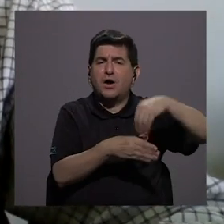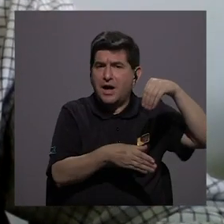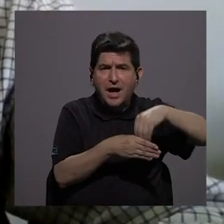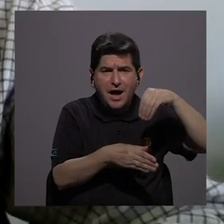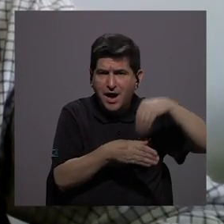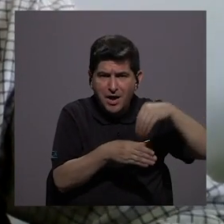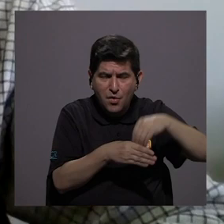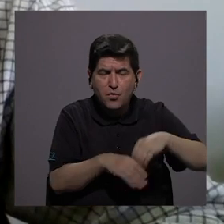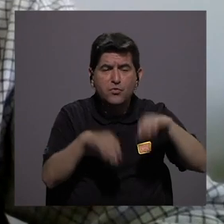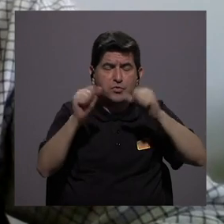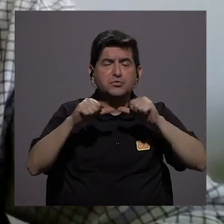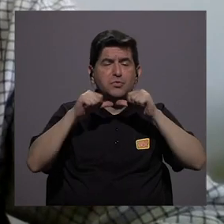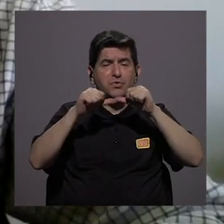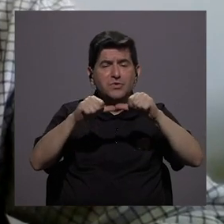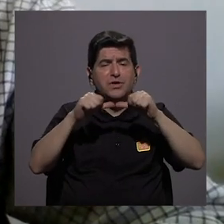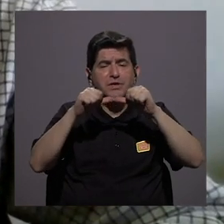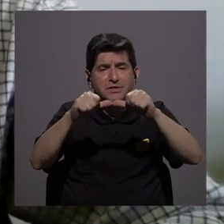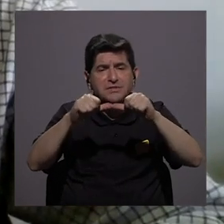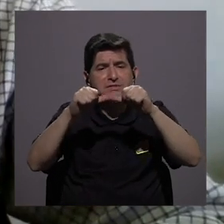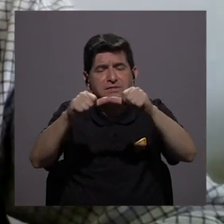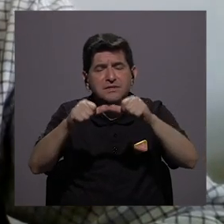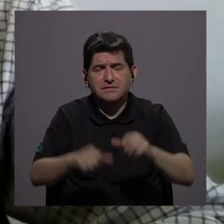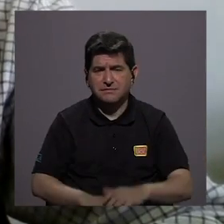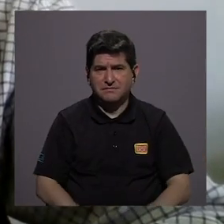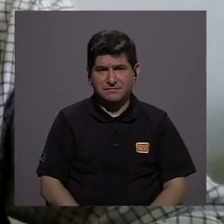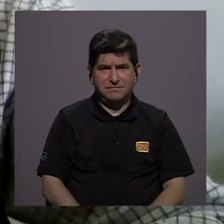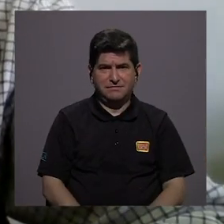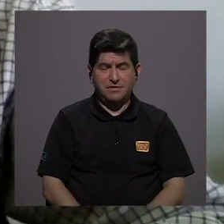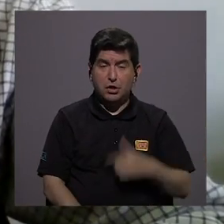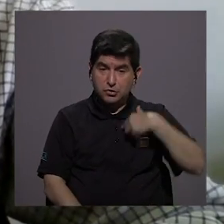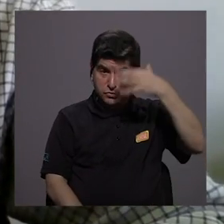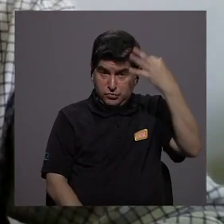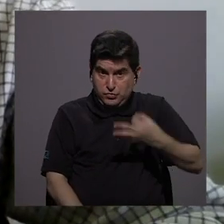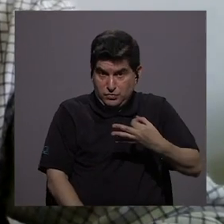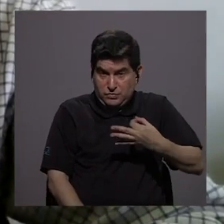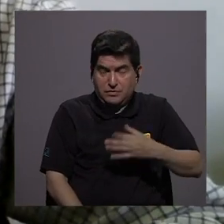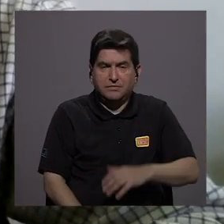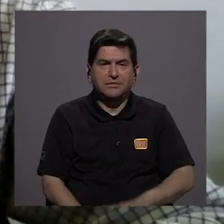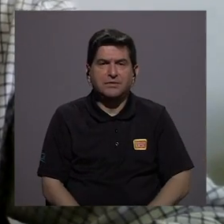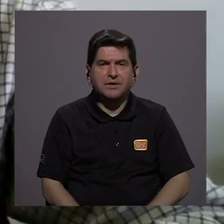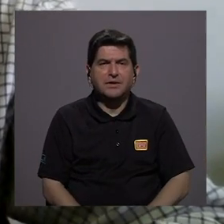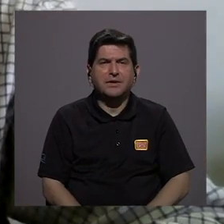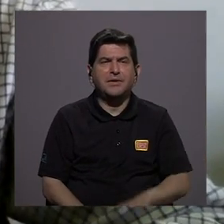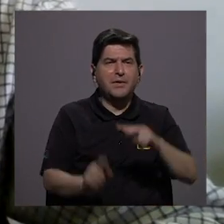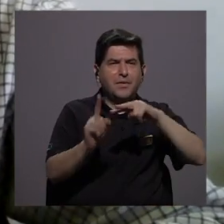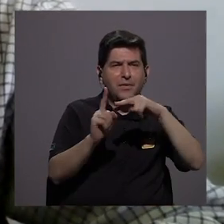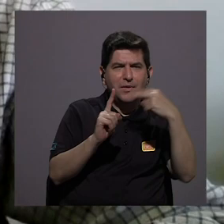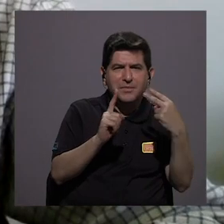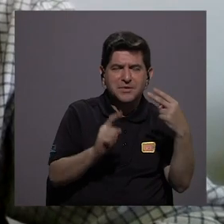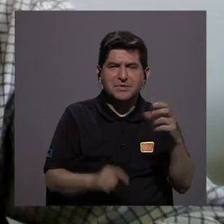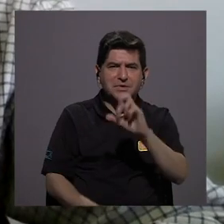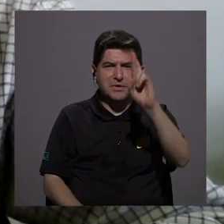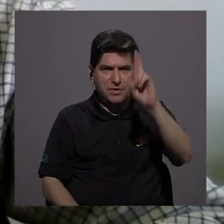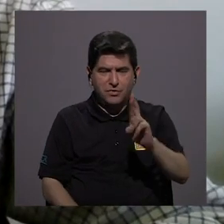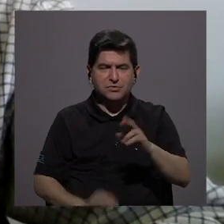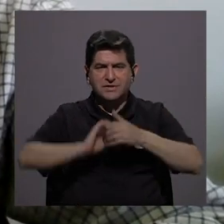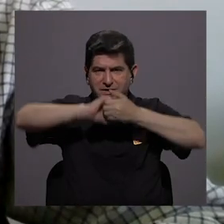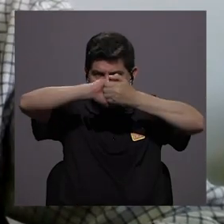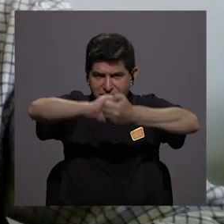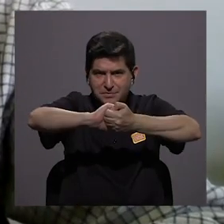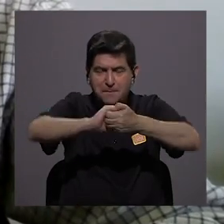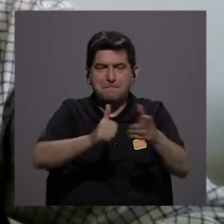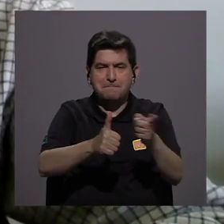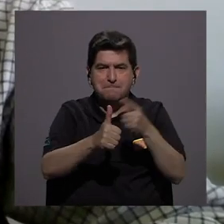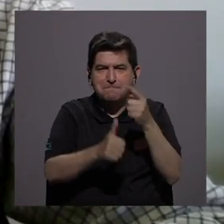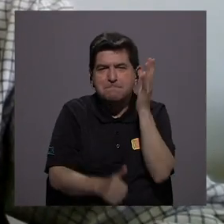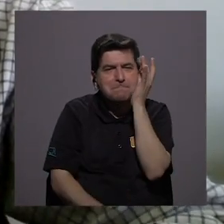tienen un ahorro hecho para poder sobrevivir durante mucho tiempo. Entonces, a mí me parece que desde el punto de vista costarricense, desde el punto de vista de